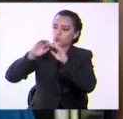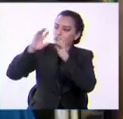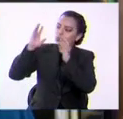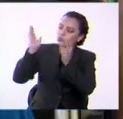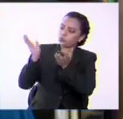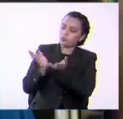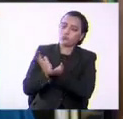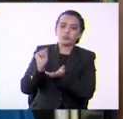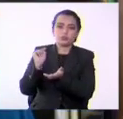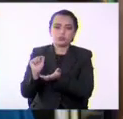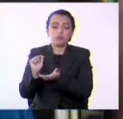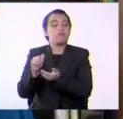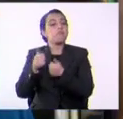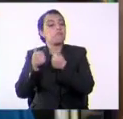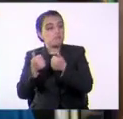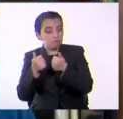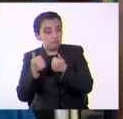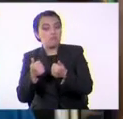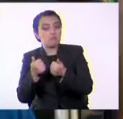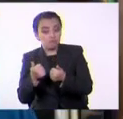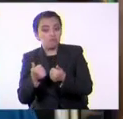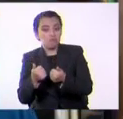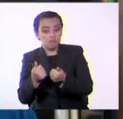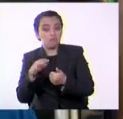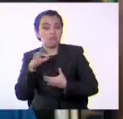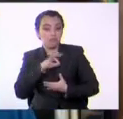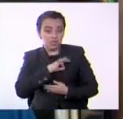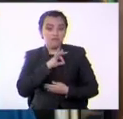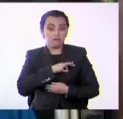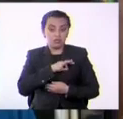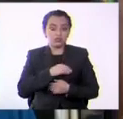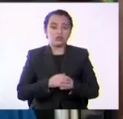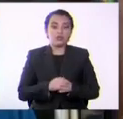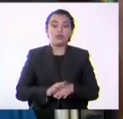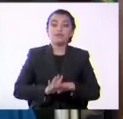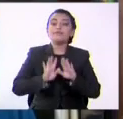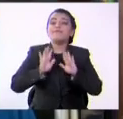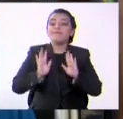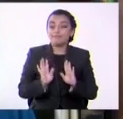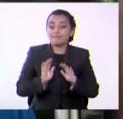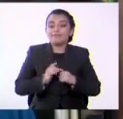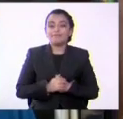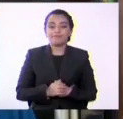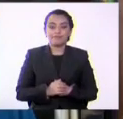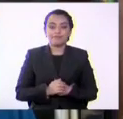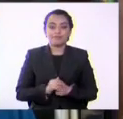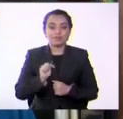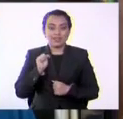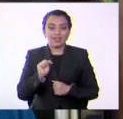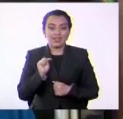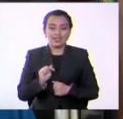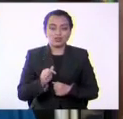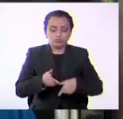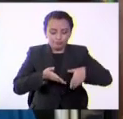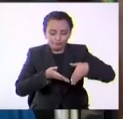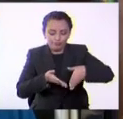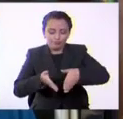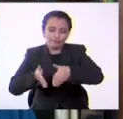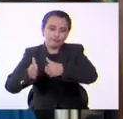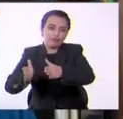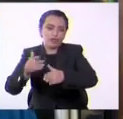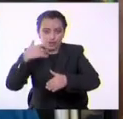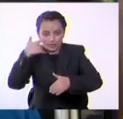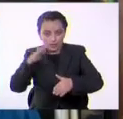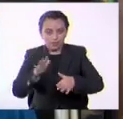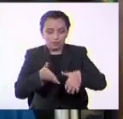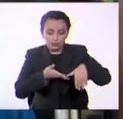van a verse favorecidas por este tipo de acciones. Pero tenemos que ver que las acciones de carácter global y